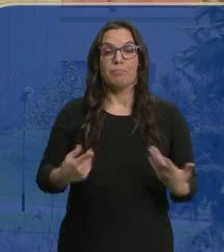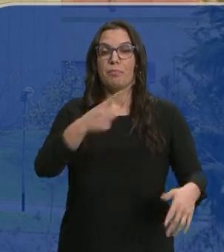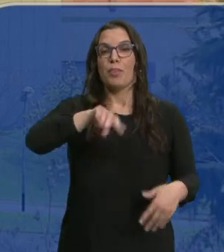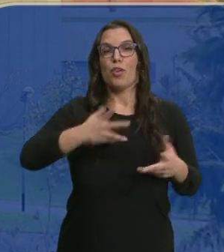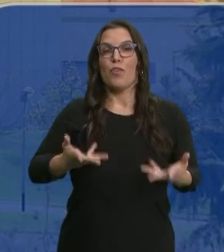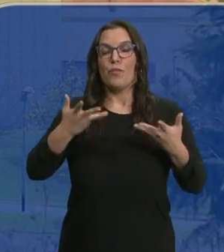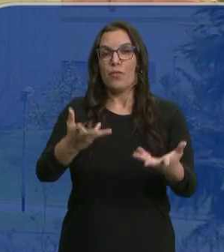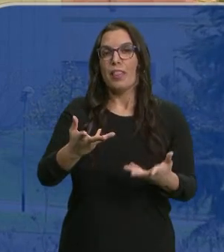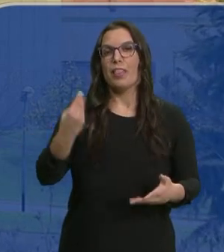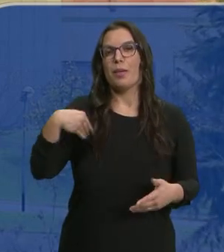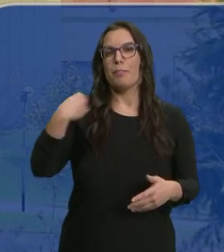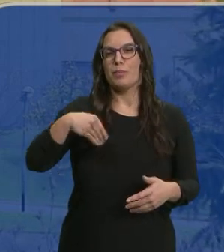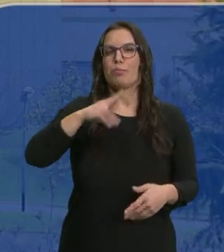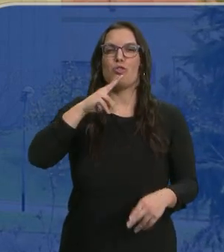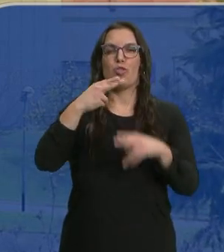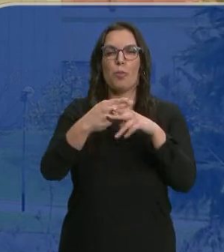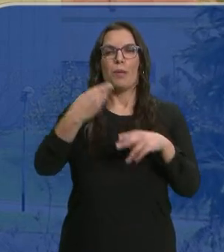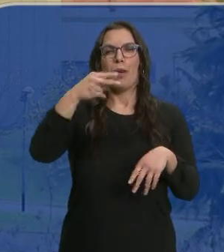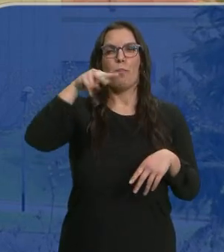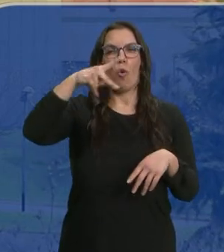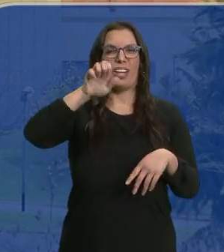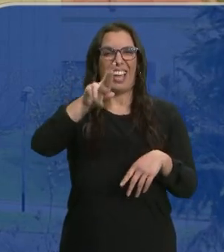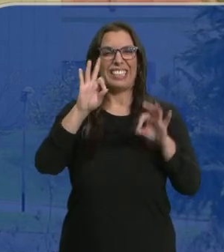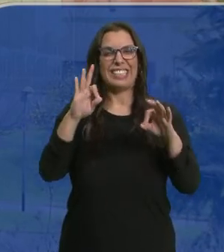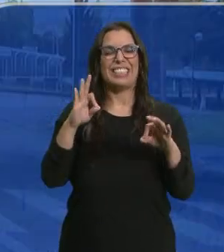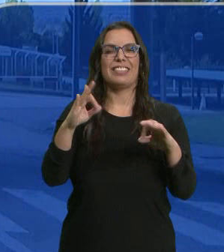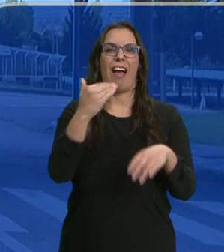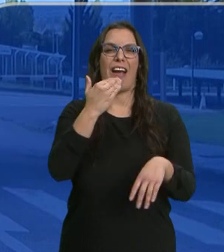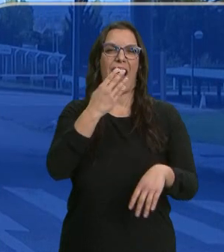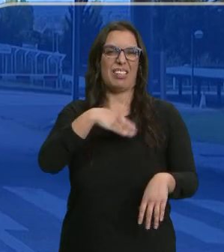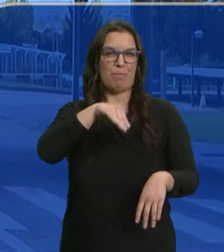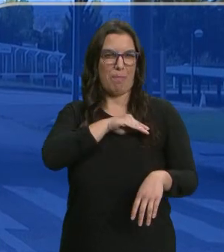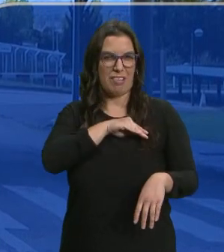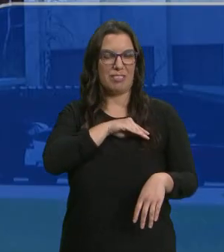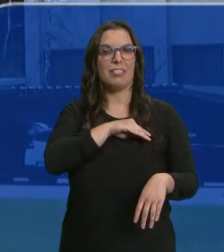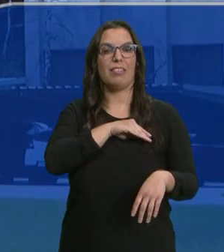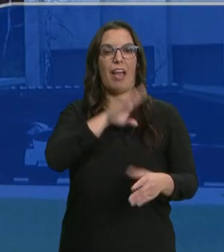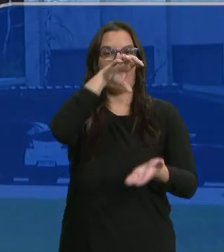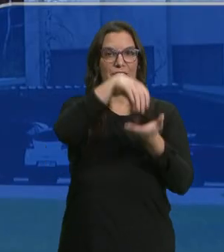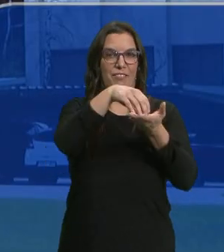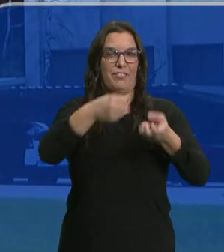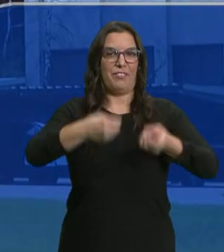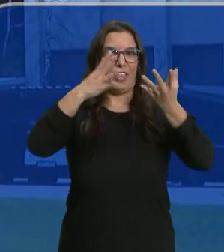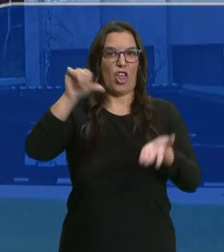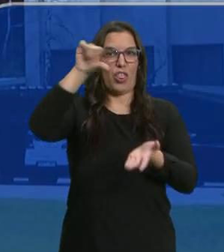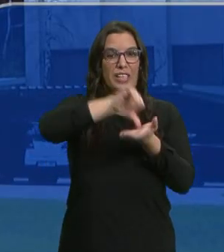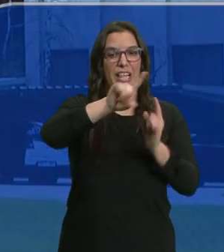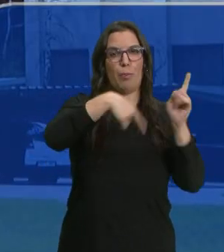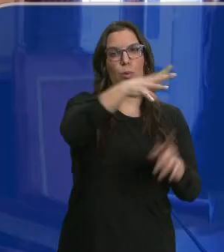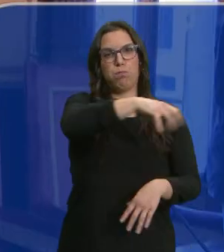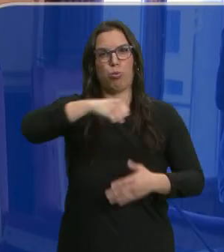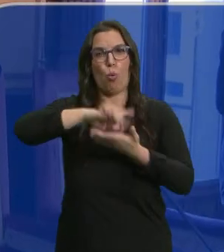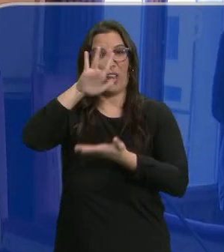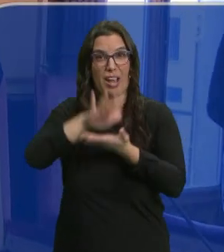Sería el conocido como búnker de Caja España, el edificio central de la entidad que luego pasó a formar parte de